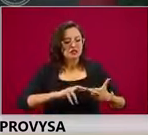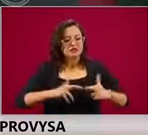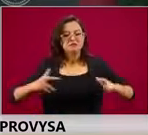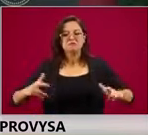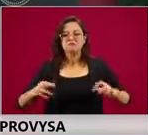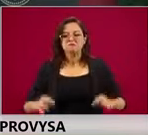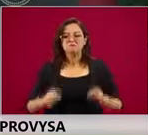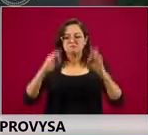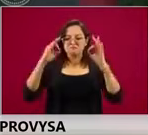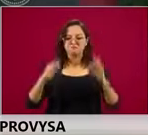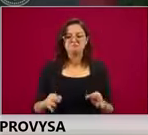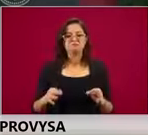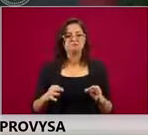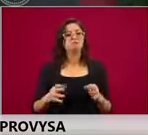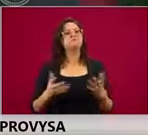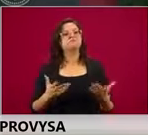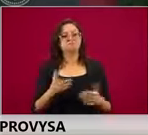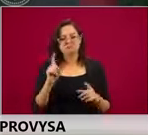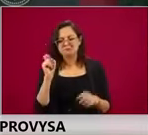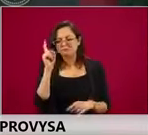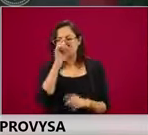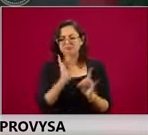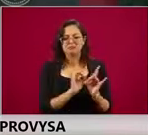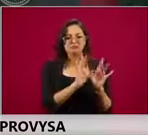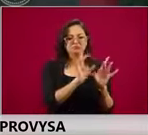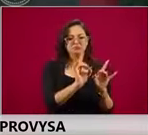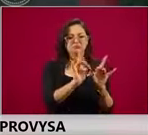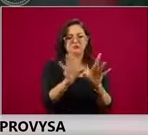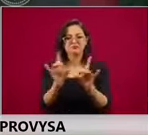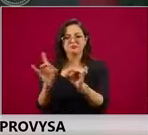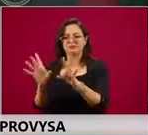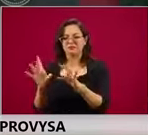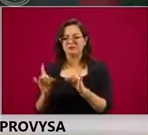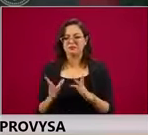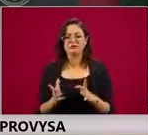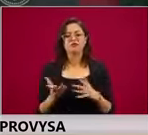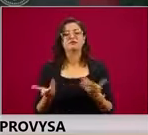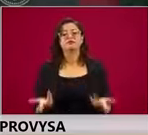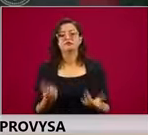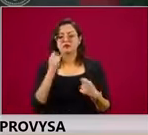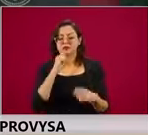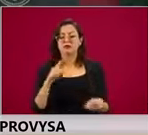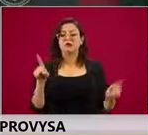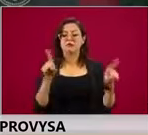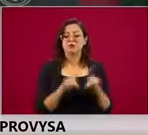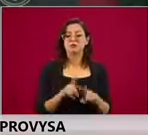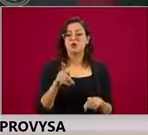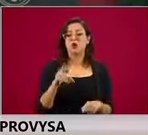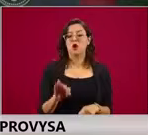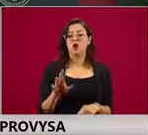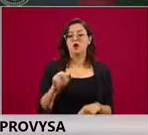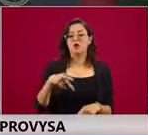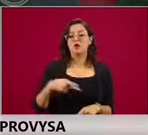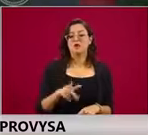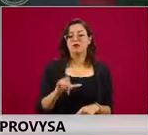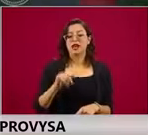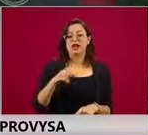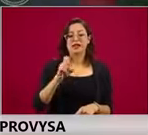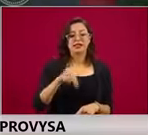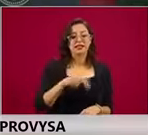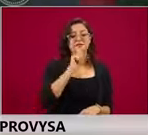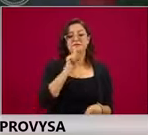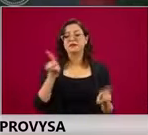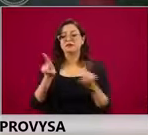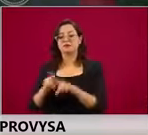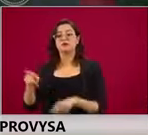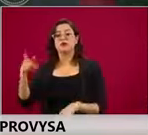referente. Pongamos su referencia de los años 70-80. Por ejemplo, siendo presidente de los Estados Unidos Ronald